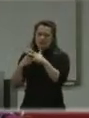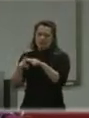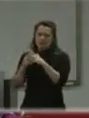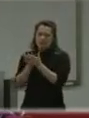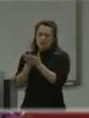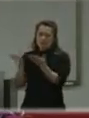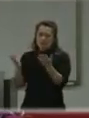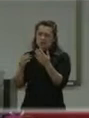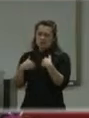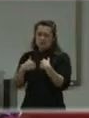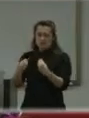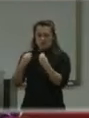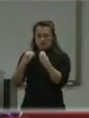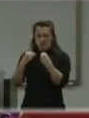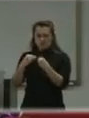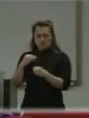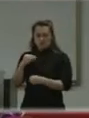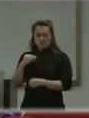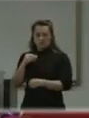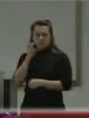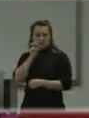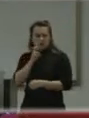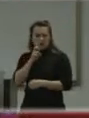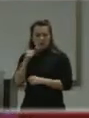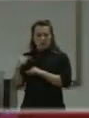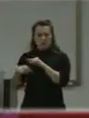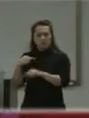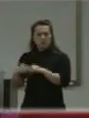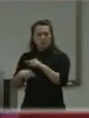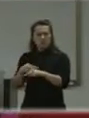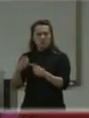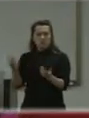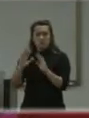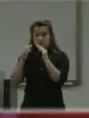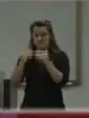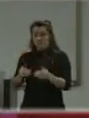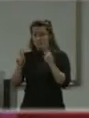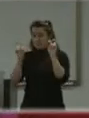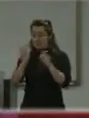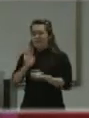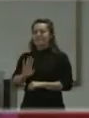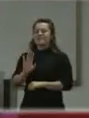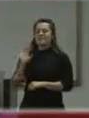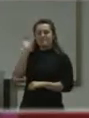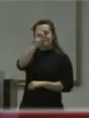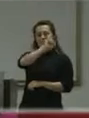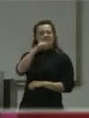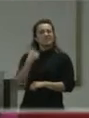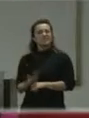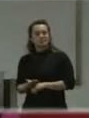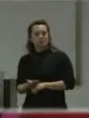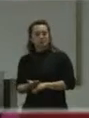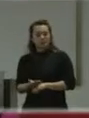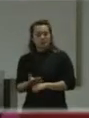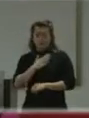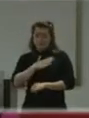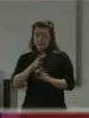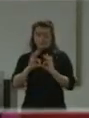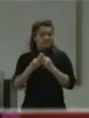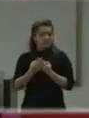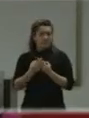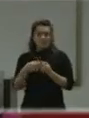sobre educación sexual y reproductiva frente al tema de discapacidad fue mi familia